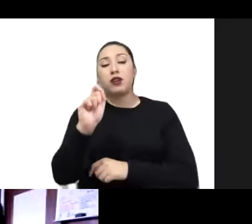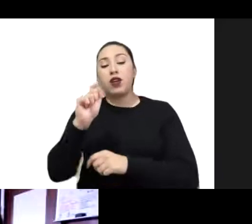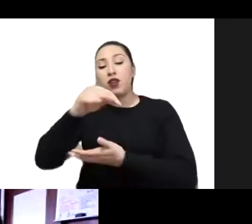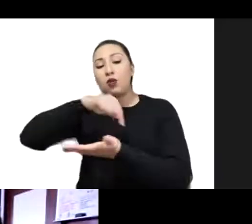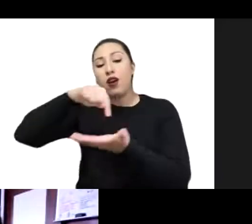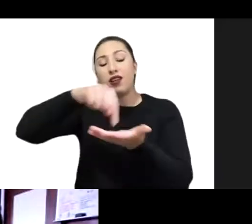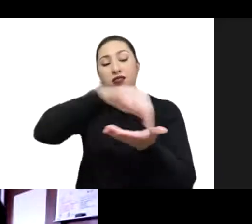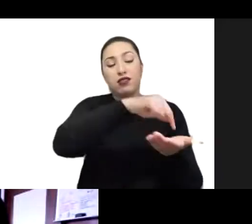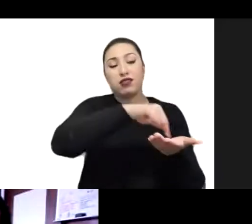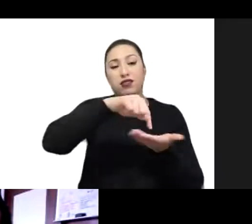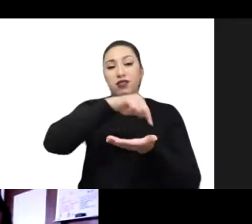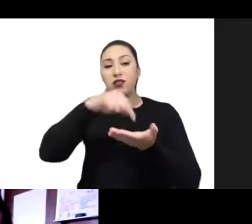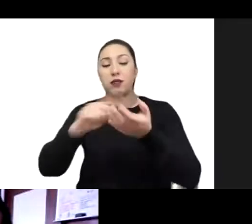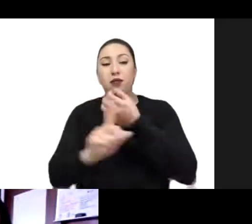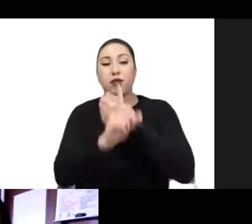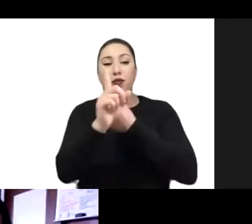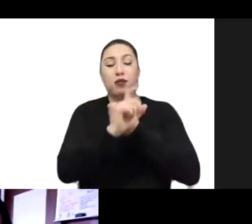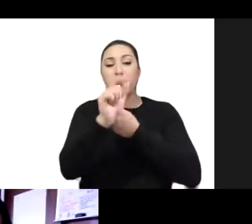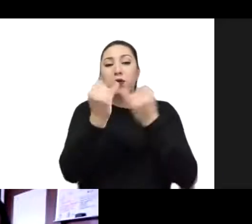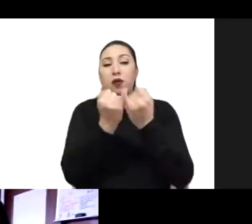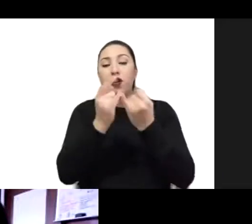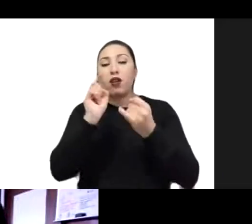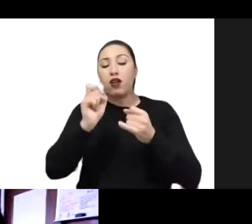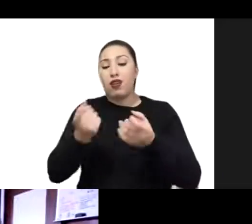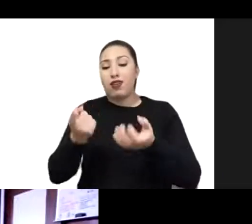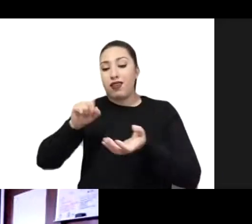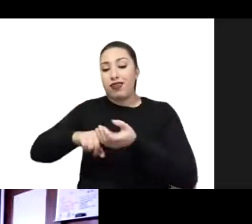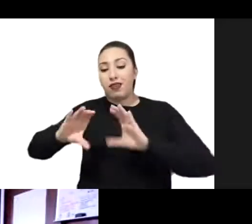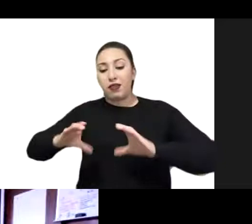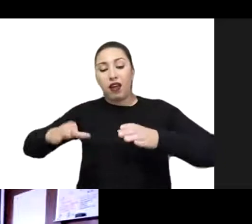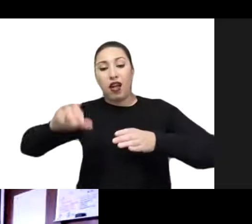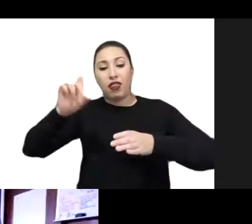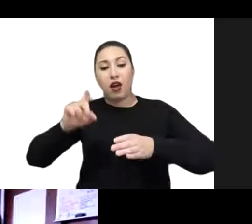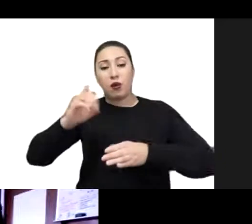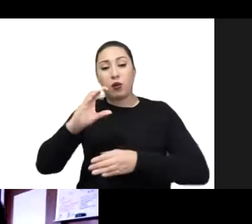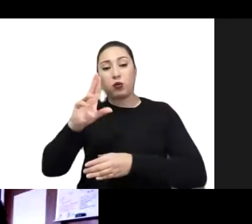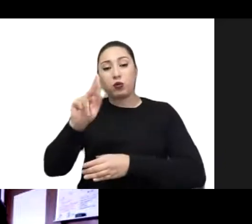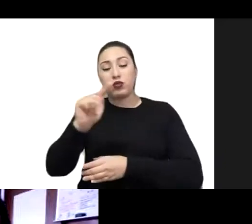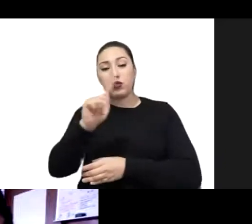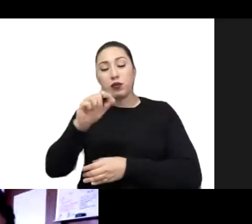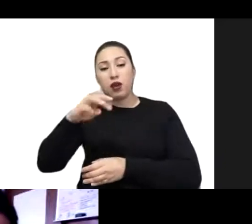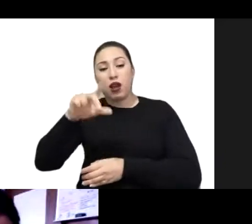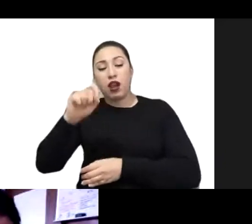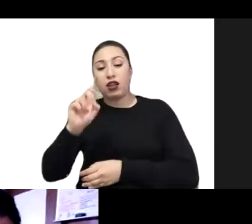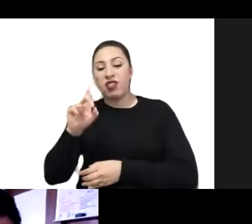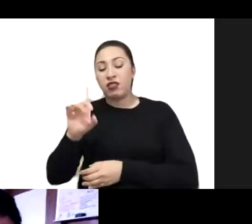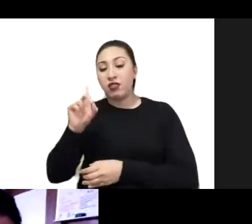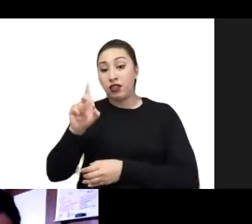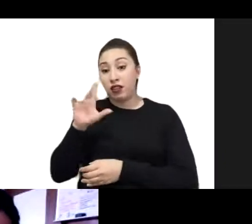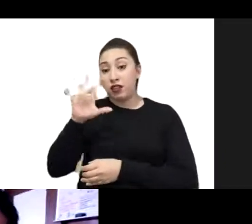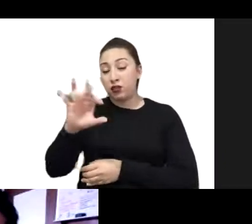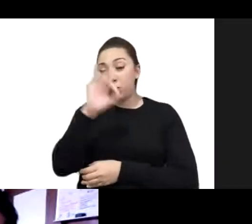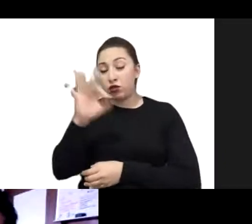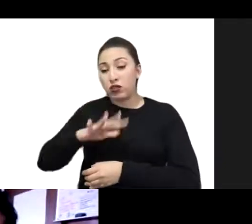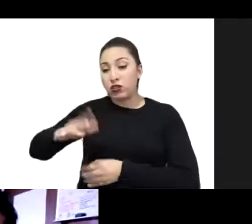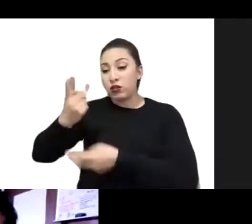ciudad. El efecto de las sequías, lo decía yo, las presas del sistema Cutzamala, aproximadamente el 35% de la fuente externa viene